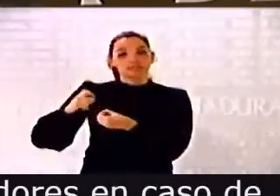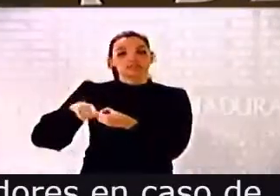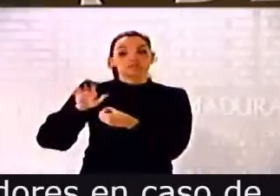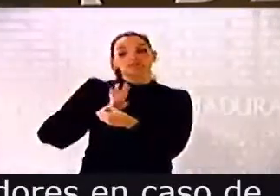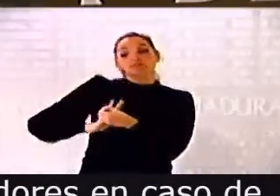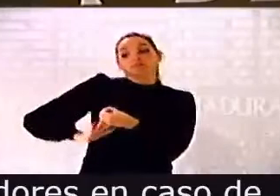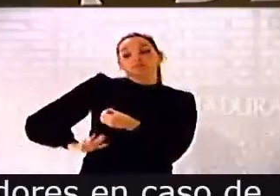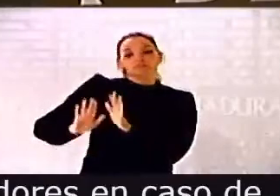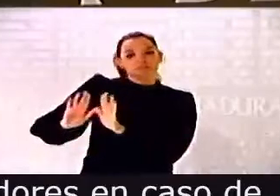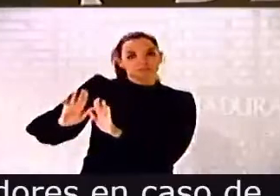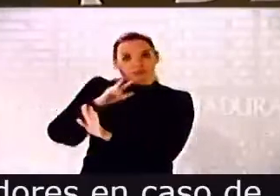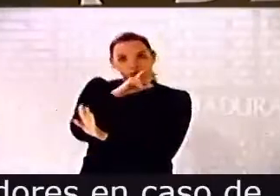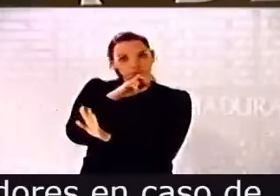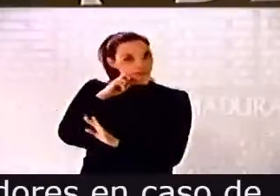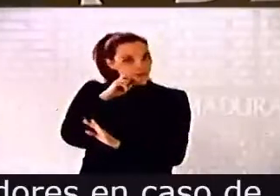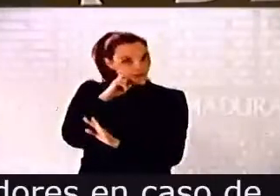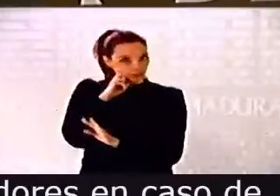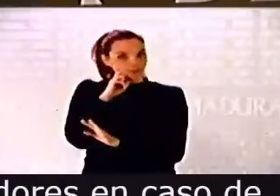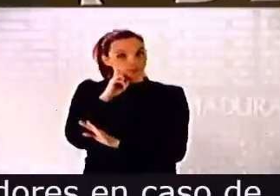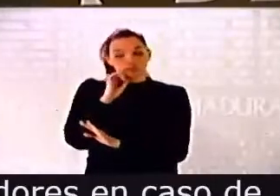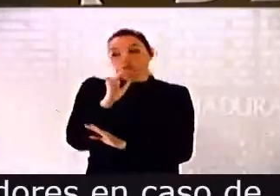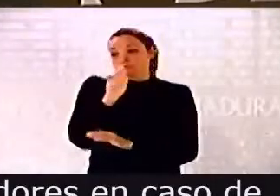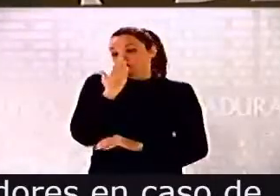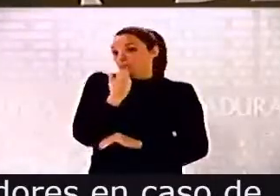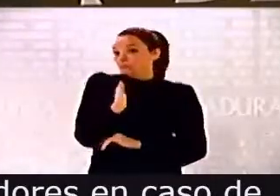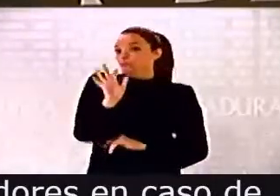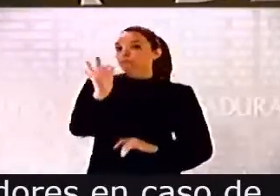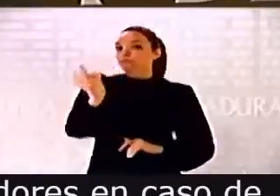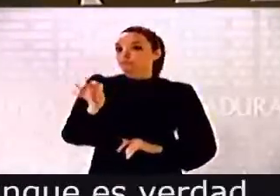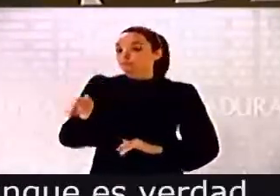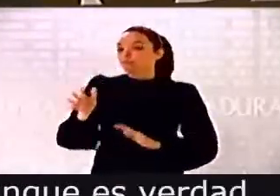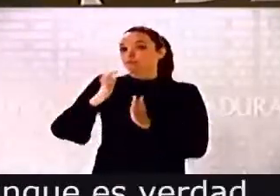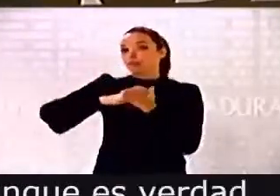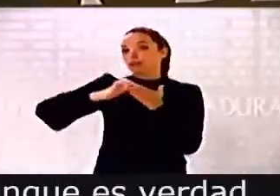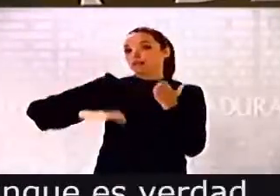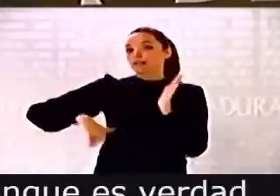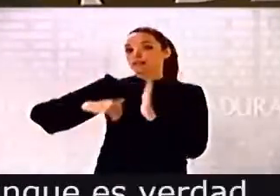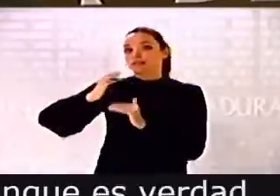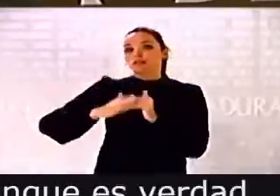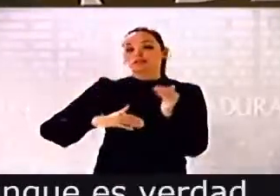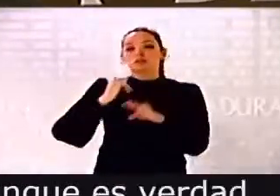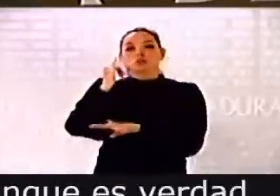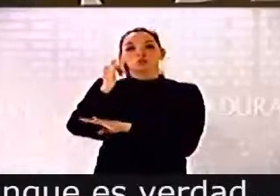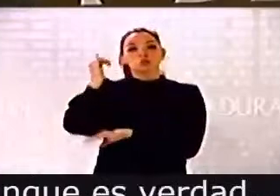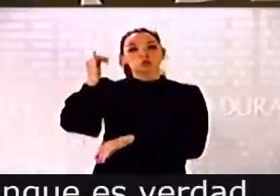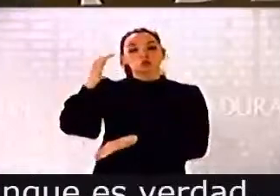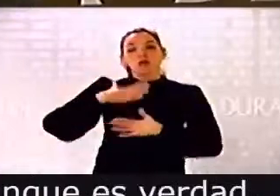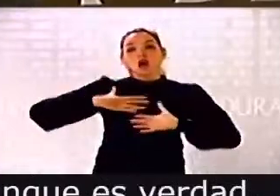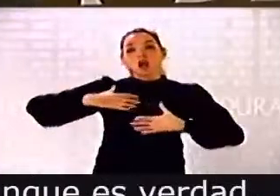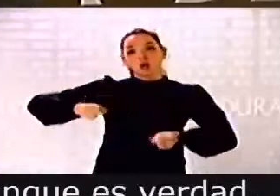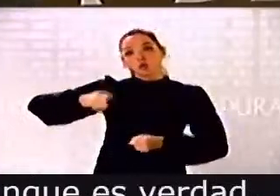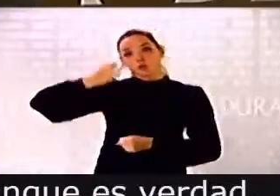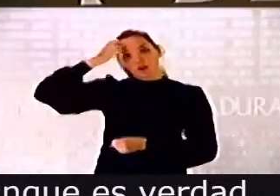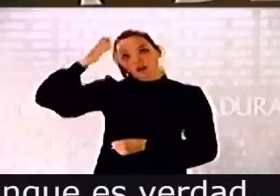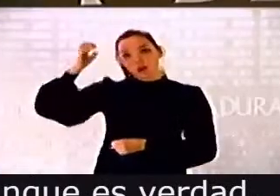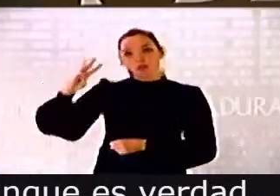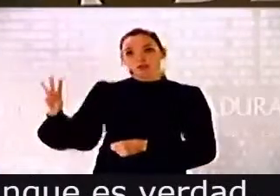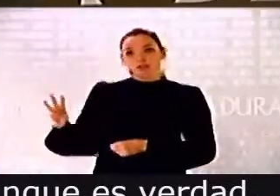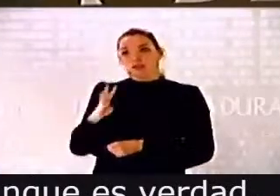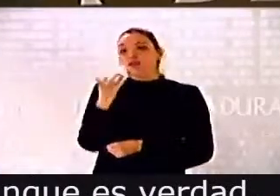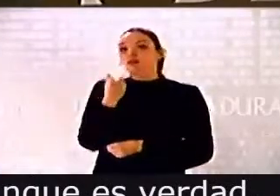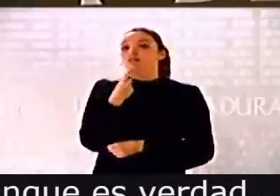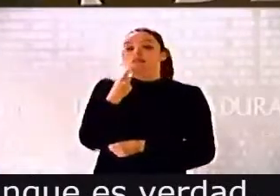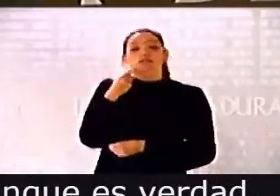necesitamos, aunque es verdad que el informe RENAVE del Instituto de Salud Carlos III lo que nos dice es que nuestro sistema de